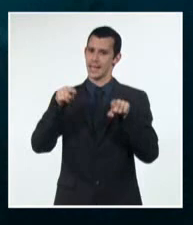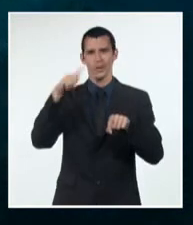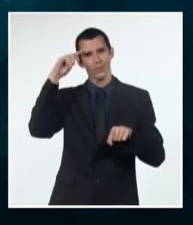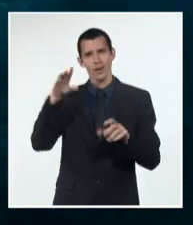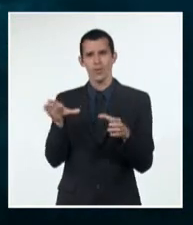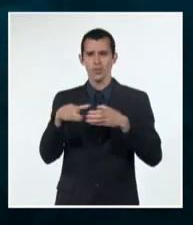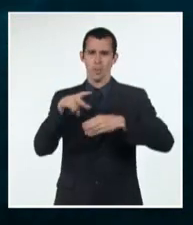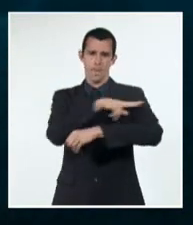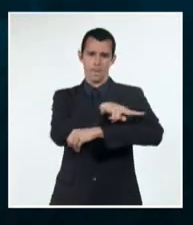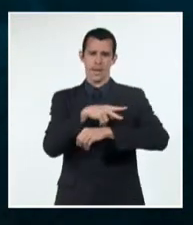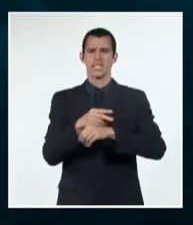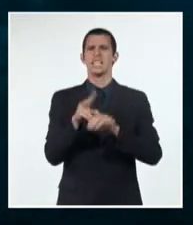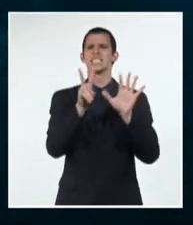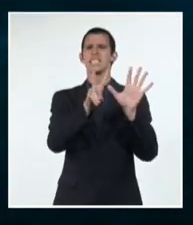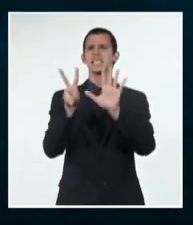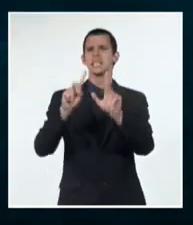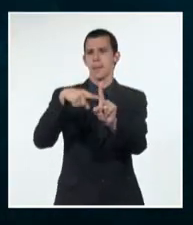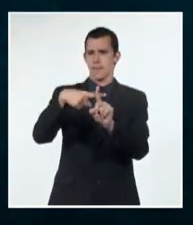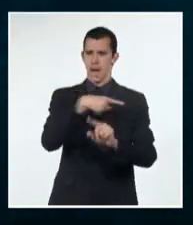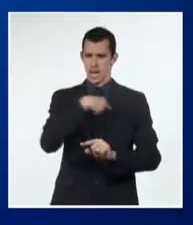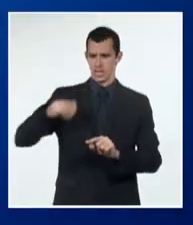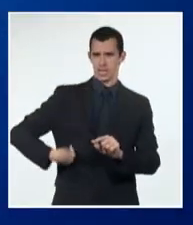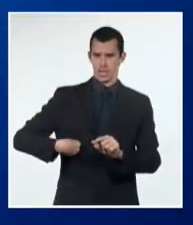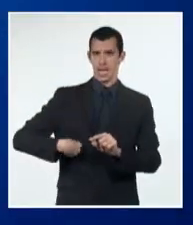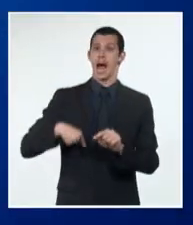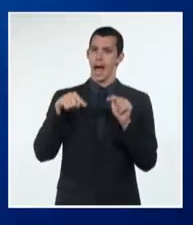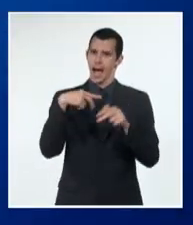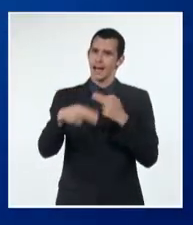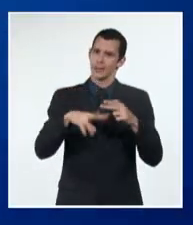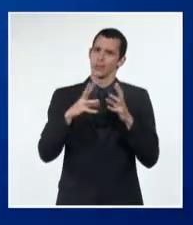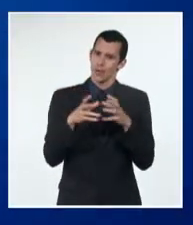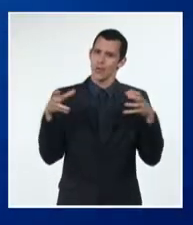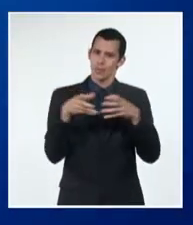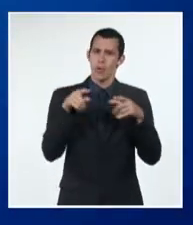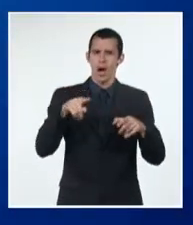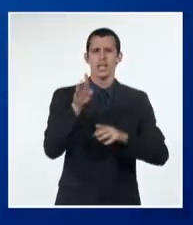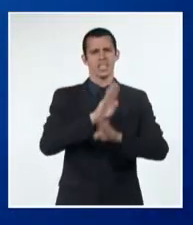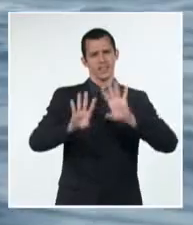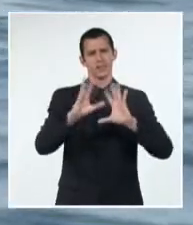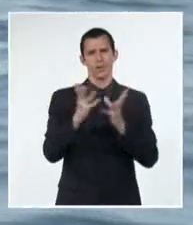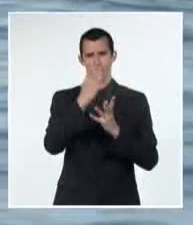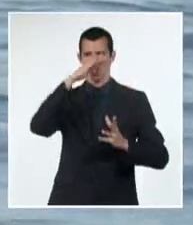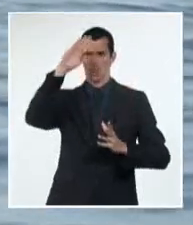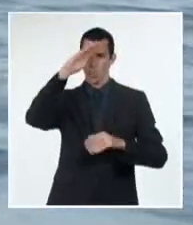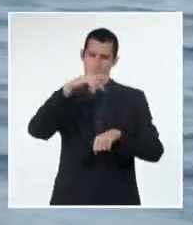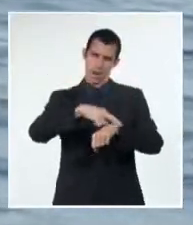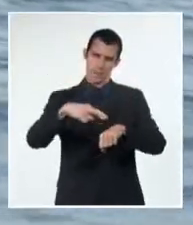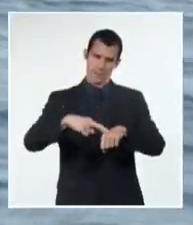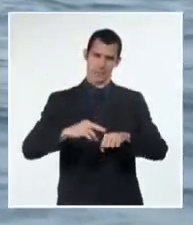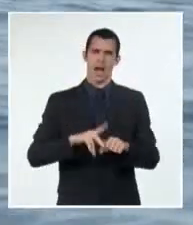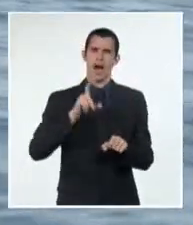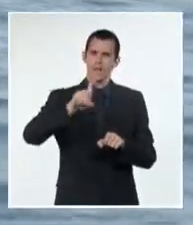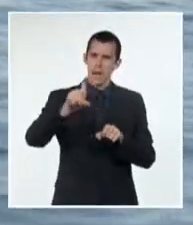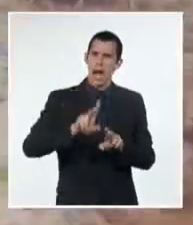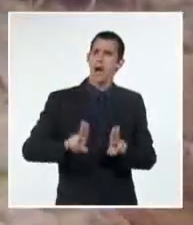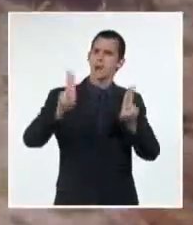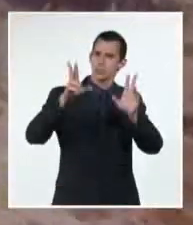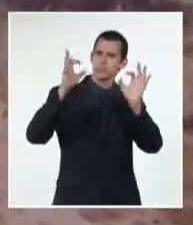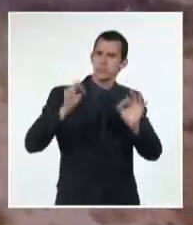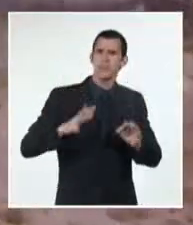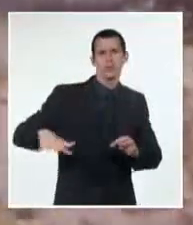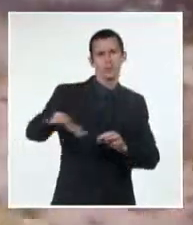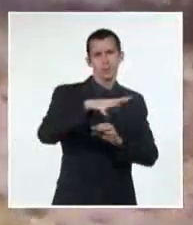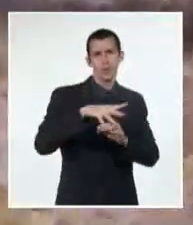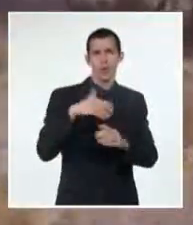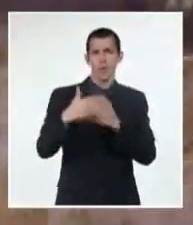debates donde se logró mantener la unidad del grupo hasta el final del proceso, lo que permitió alcanzar resultados favorables para las naciones